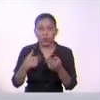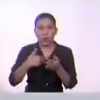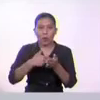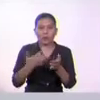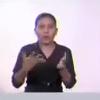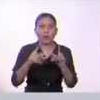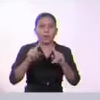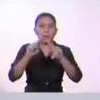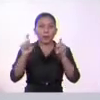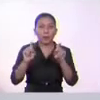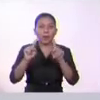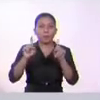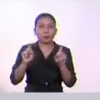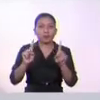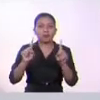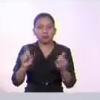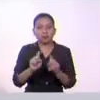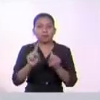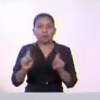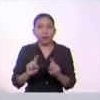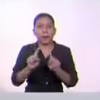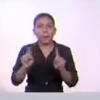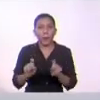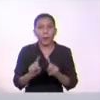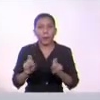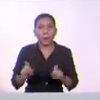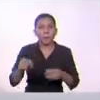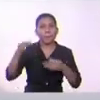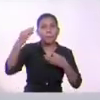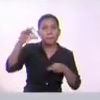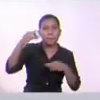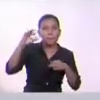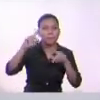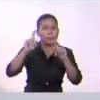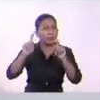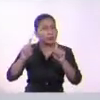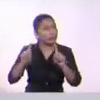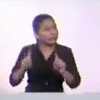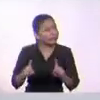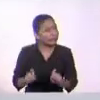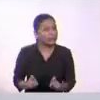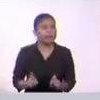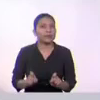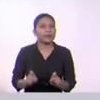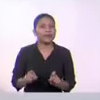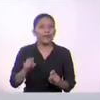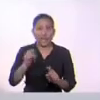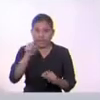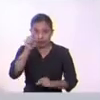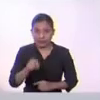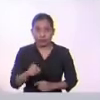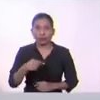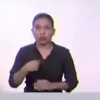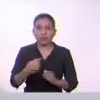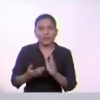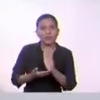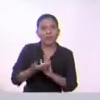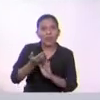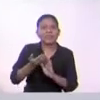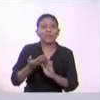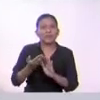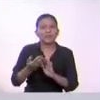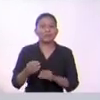cuestionario con toda la serie o posibles preguntas a desarrollar. Luego,